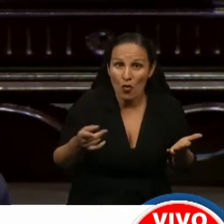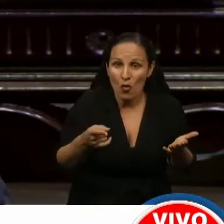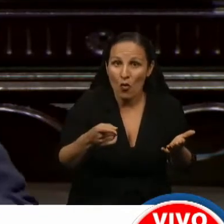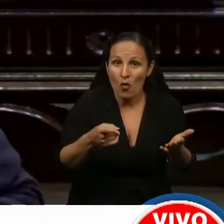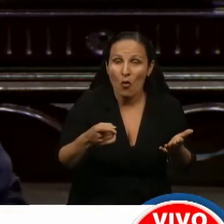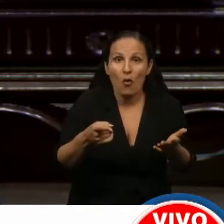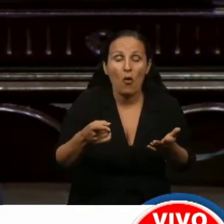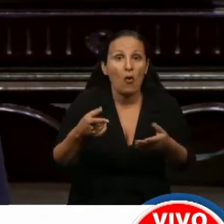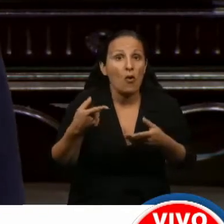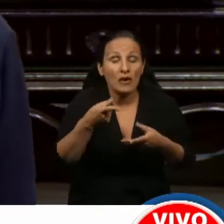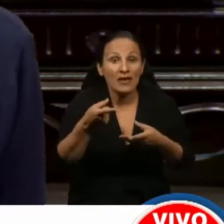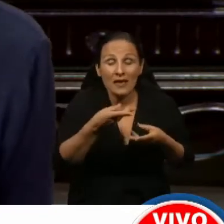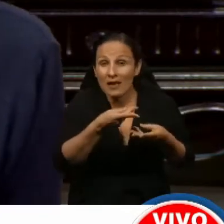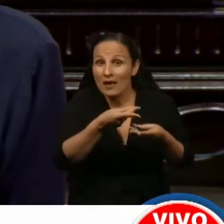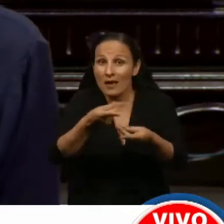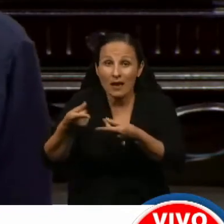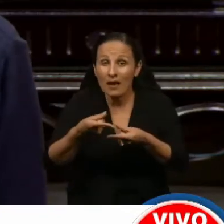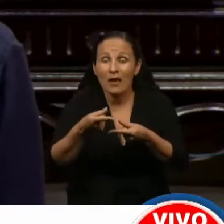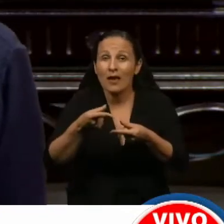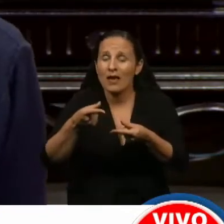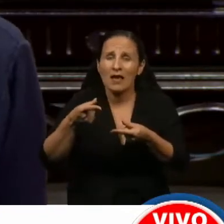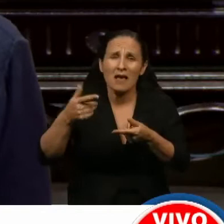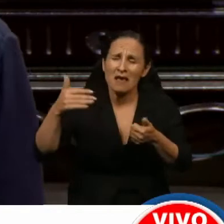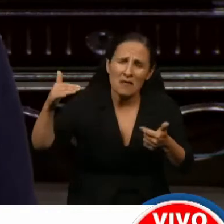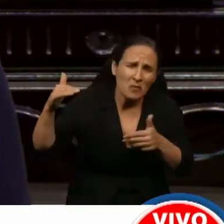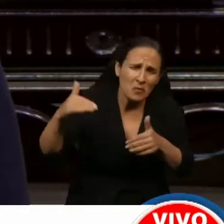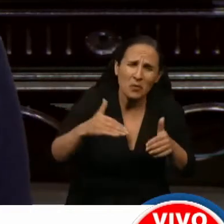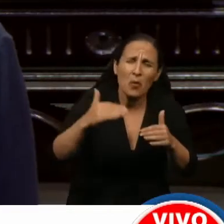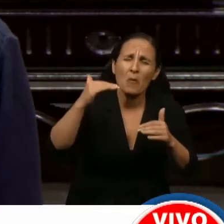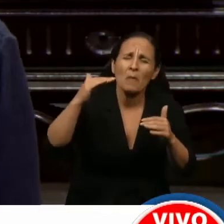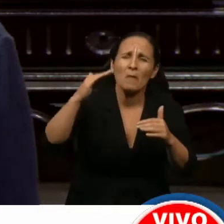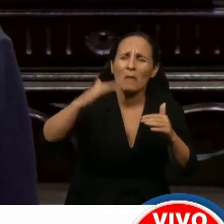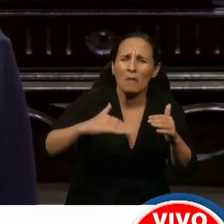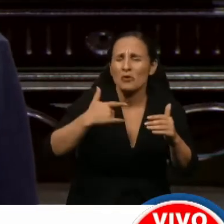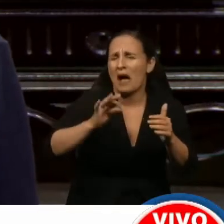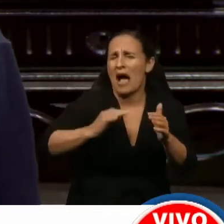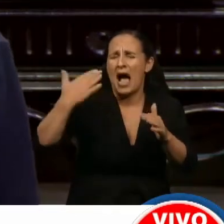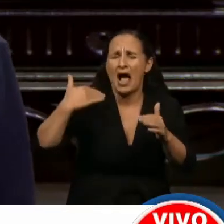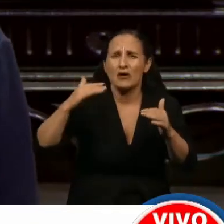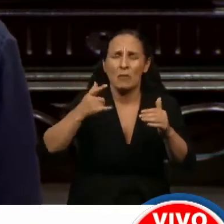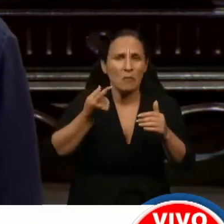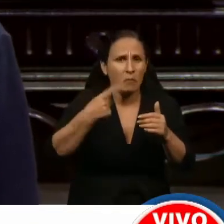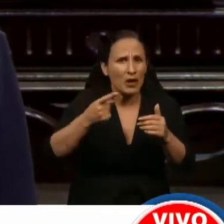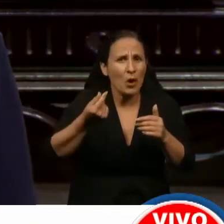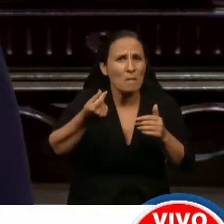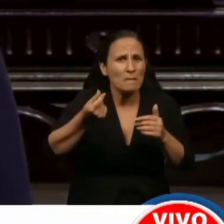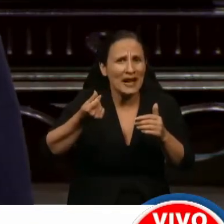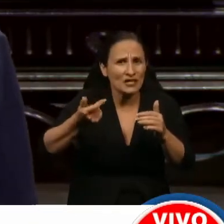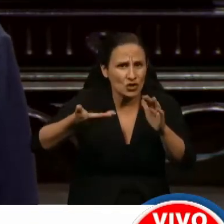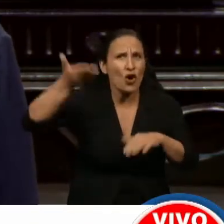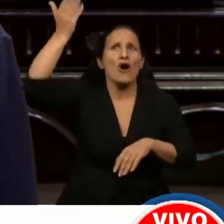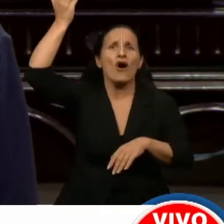y tuvo el consumo con más caída en muchísimos años o décadas, según pude leer, y sin embargo el precio astronómico